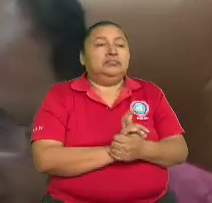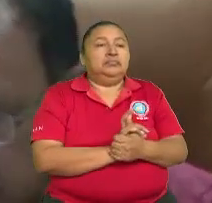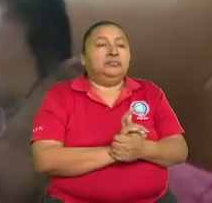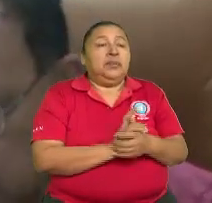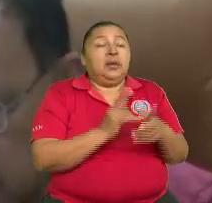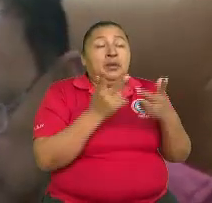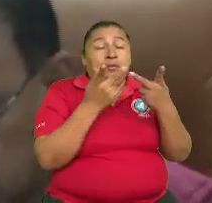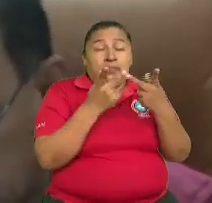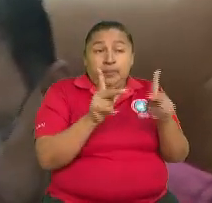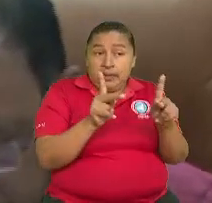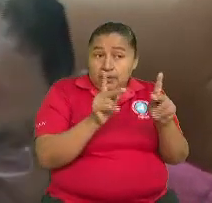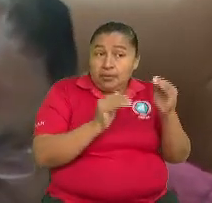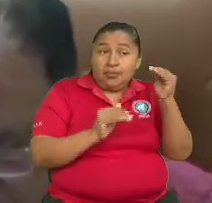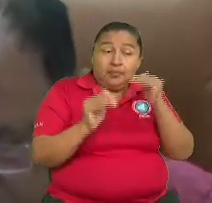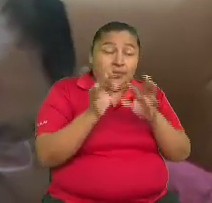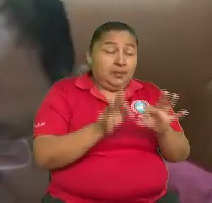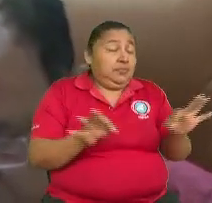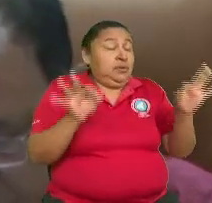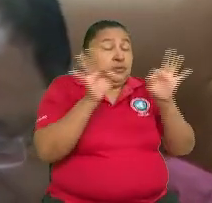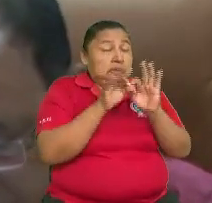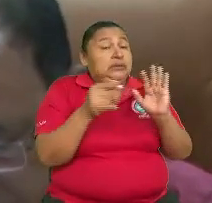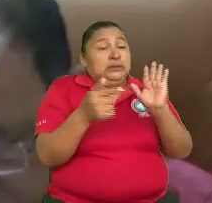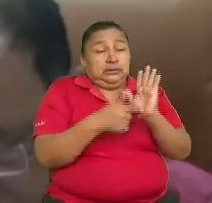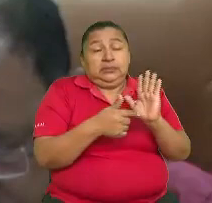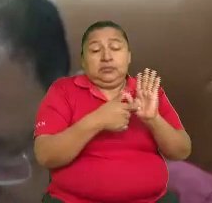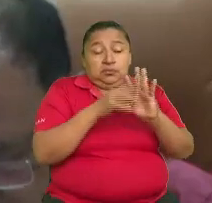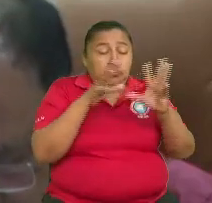Pero lo más importante de todo esto